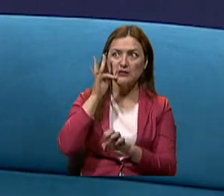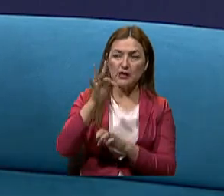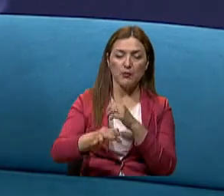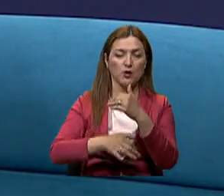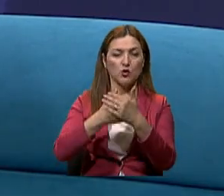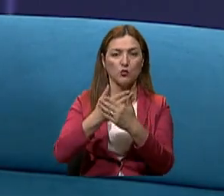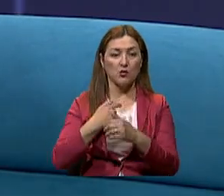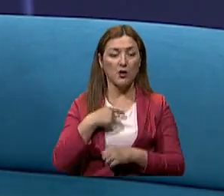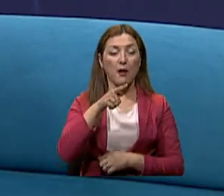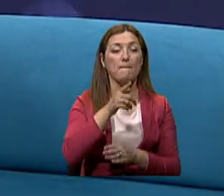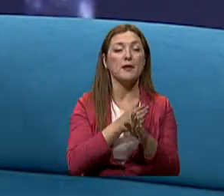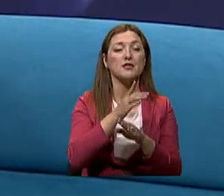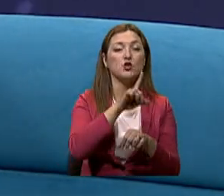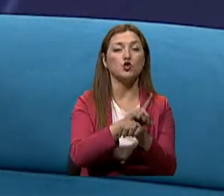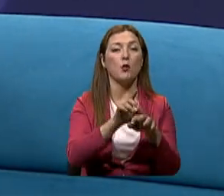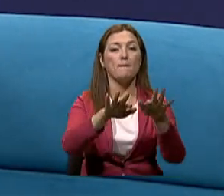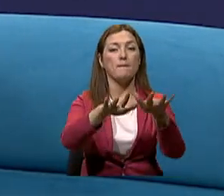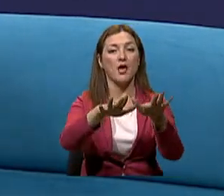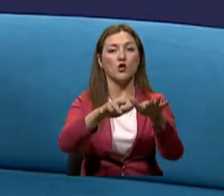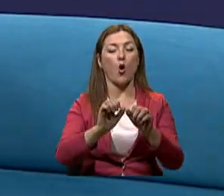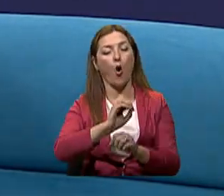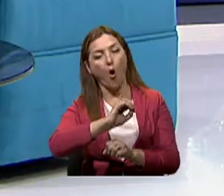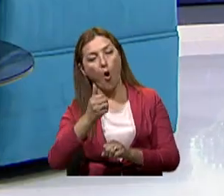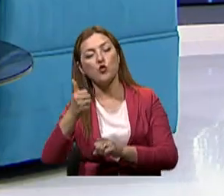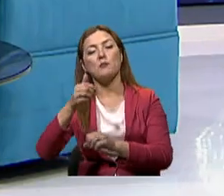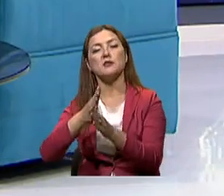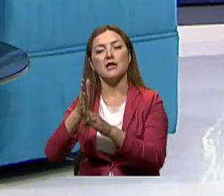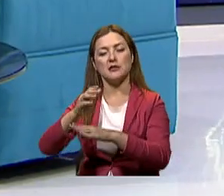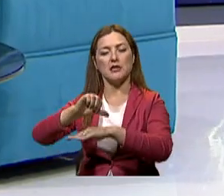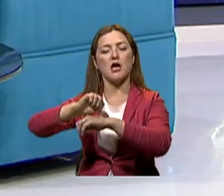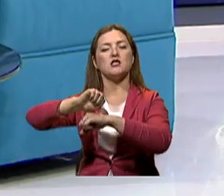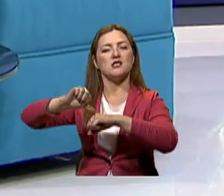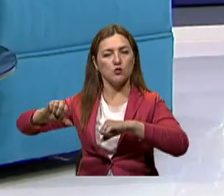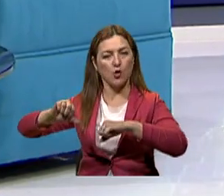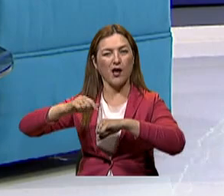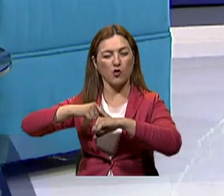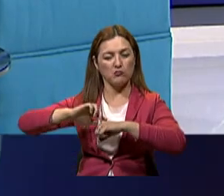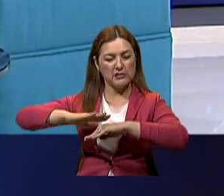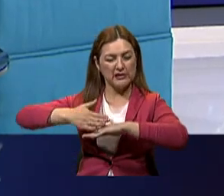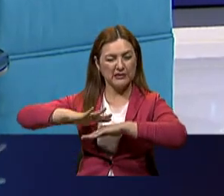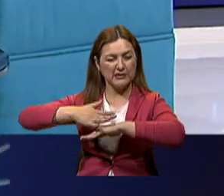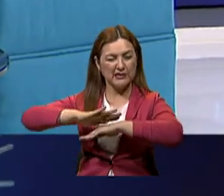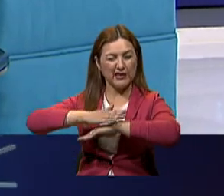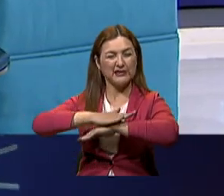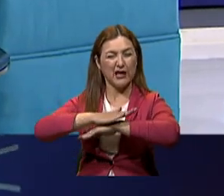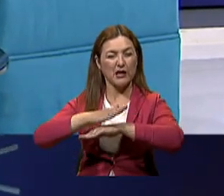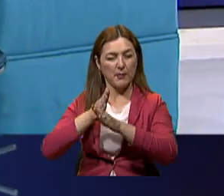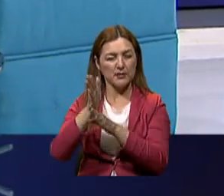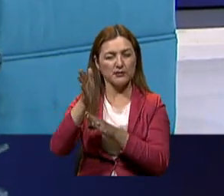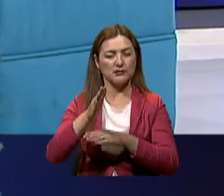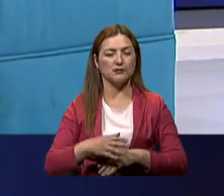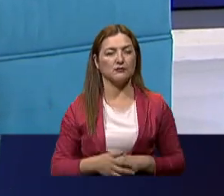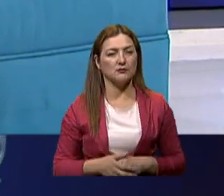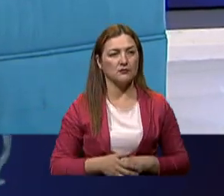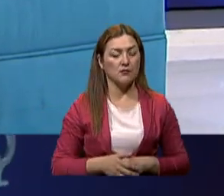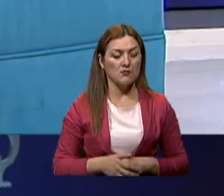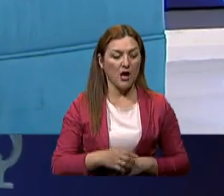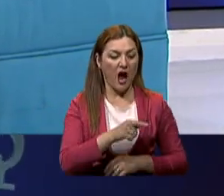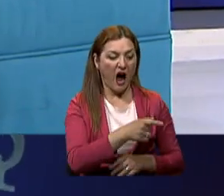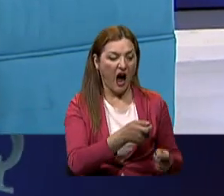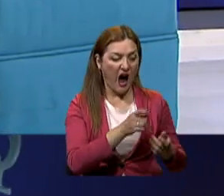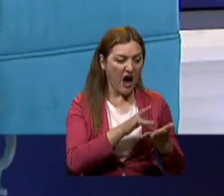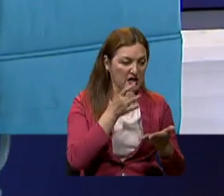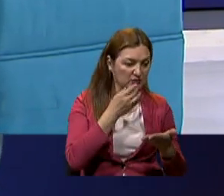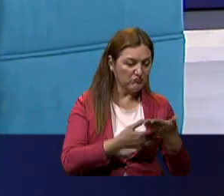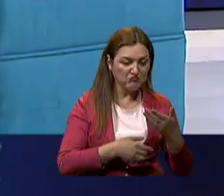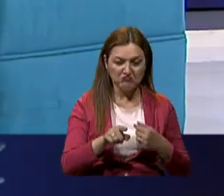un podólogo o un cirujano vascular. Después de eso, no perderse, no decir, bueno, ya me dio esto, voy a